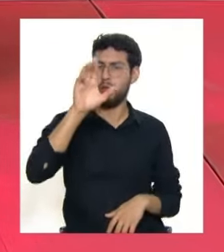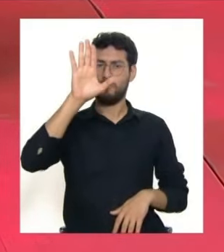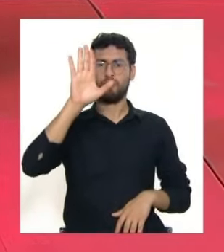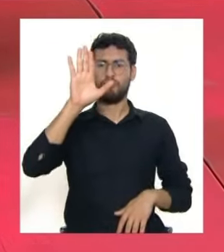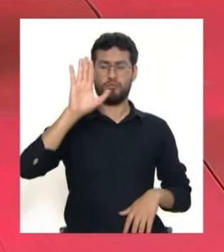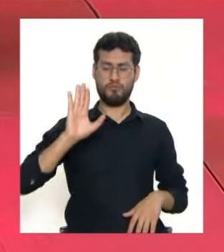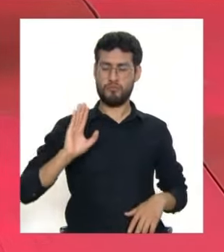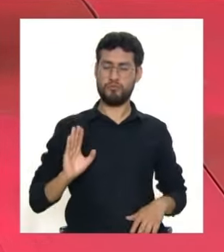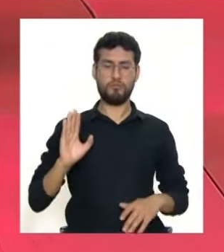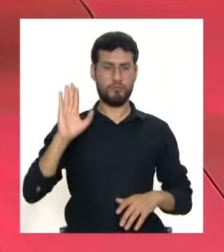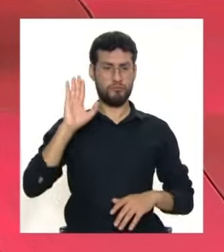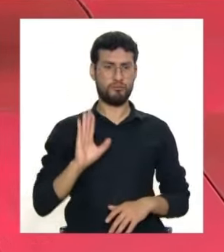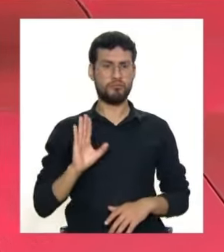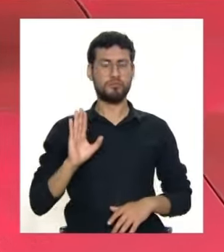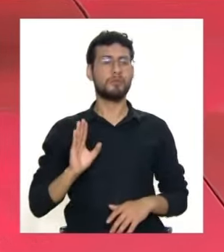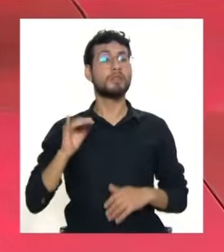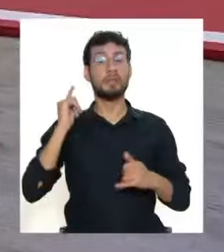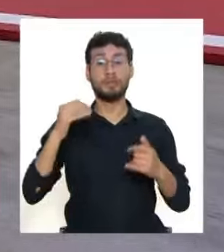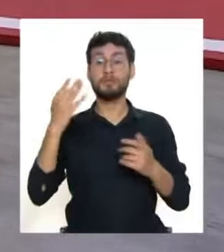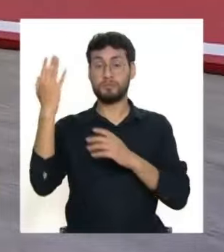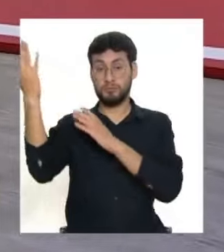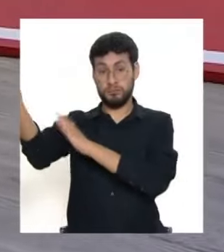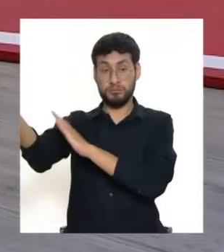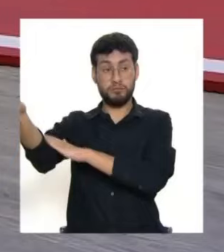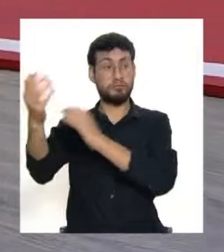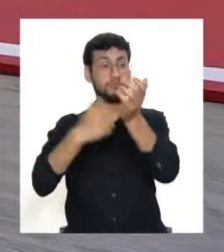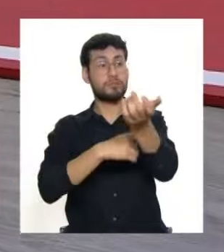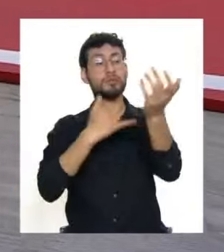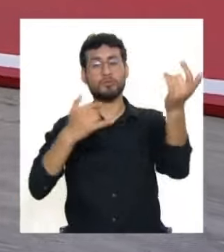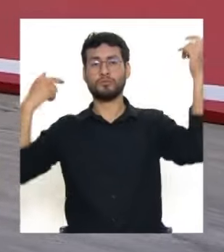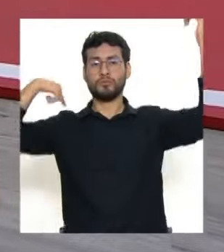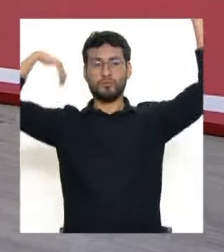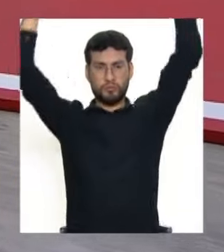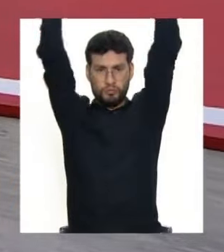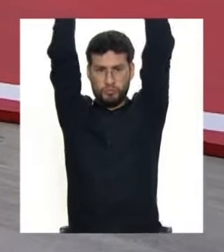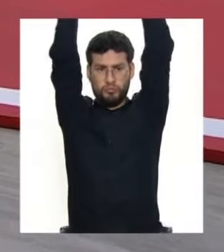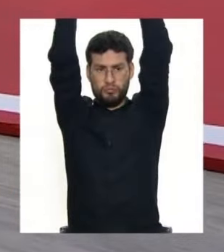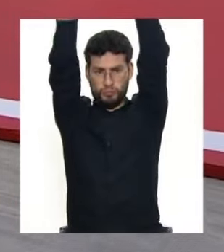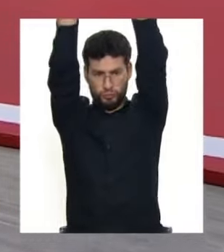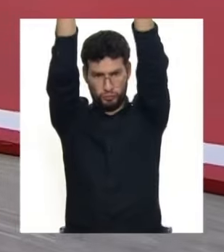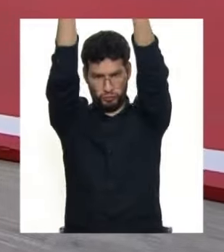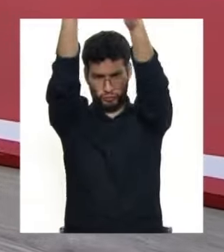Ahora llevo mis brazos hacia arriba y voy a la posición de pinza o